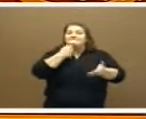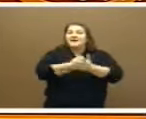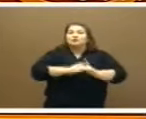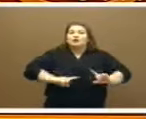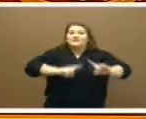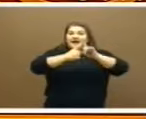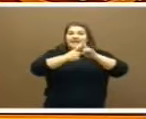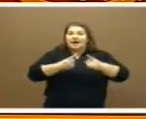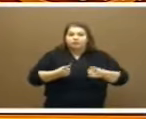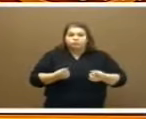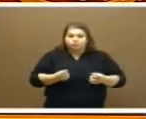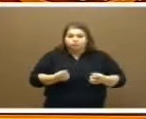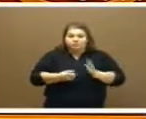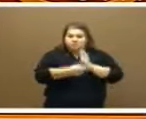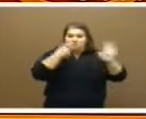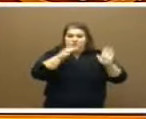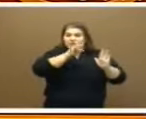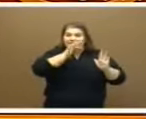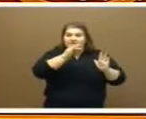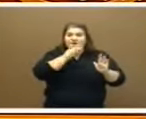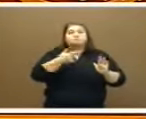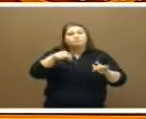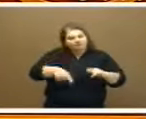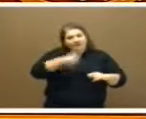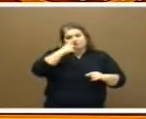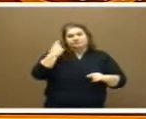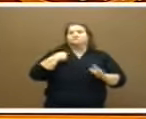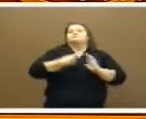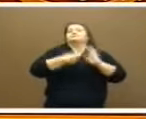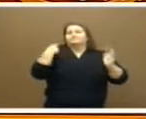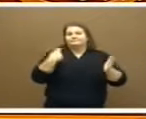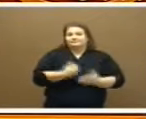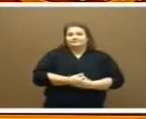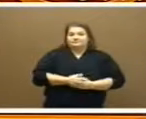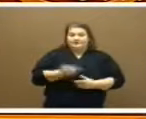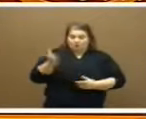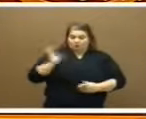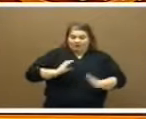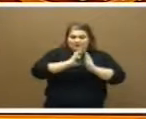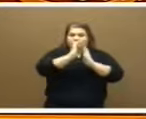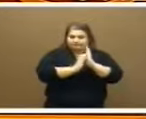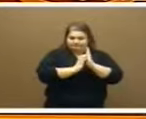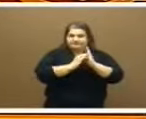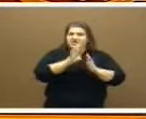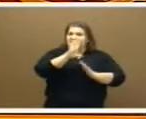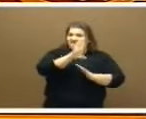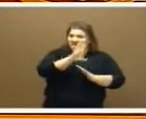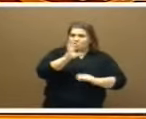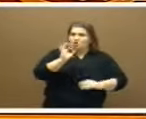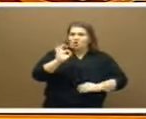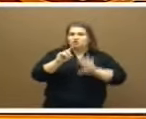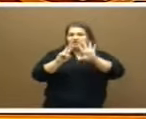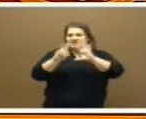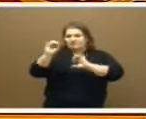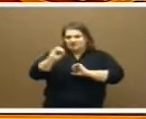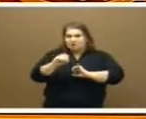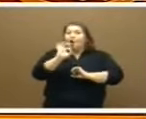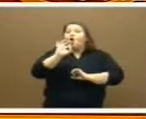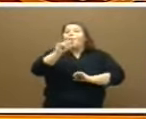eso no habíamos, aún no habían sufrido los empleados públicos, pero reducciones en su salario entre un 5 y un 7